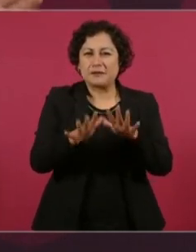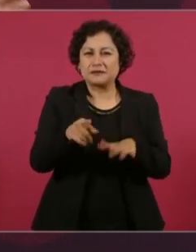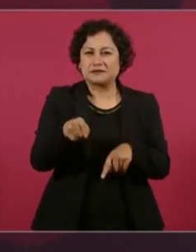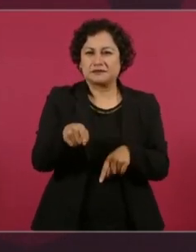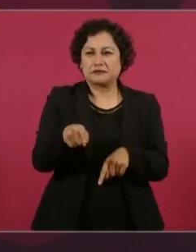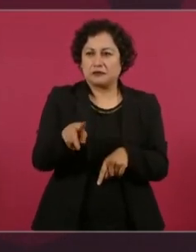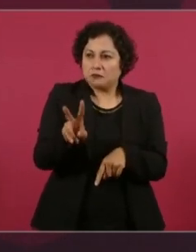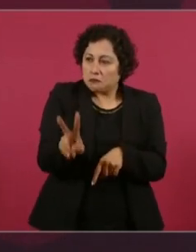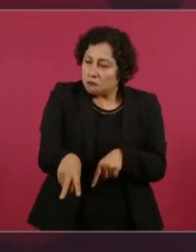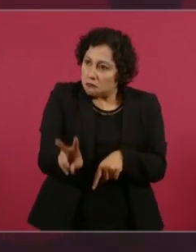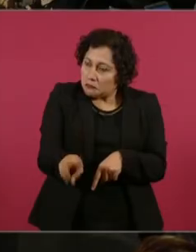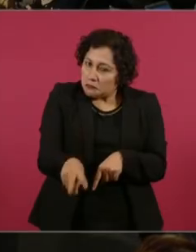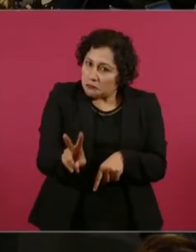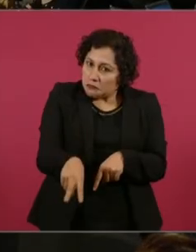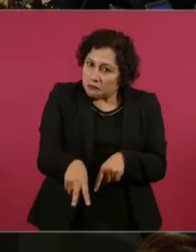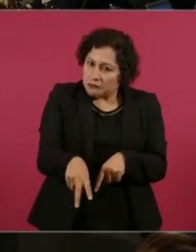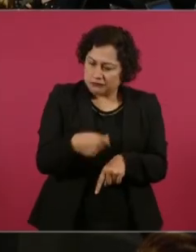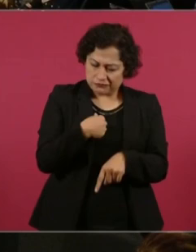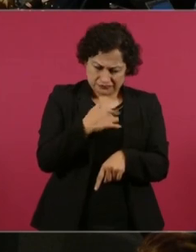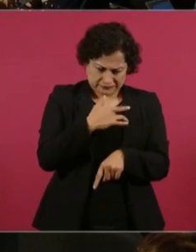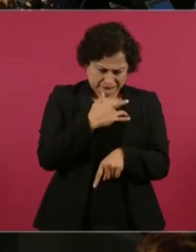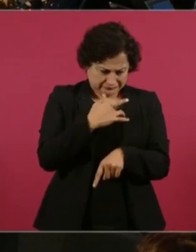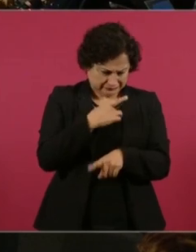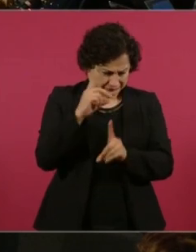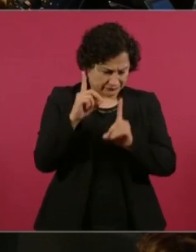Llegan hasta a dudar, ¿no?